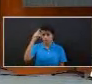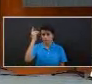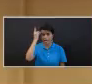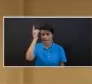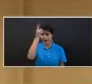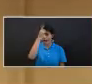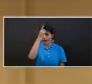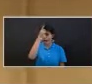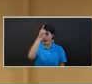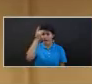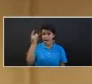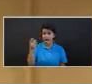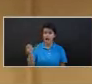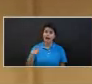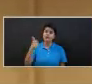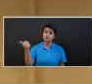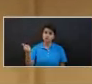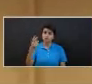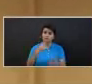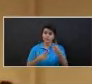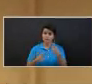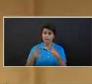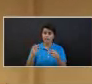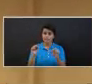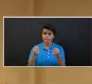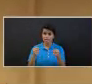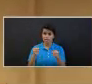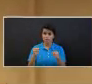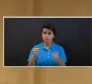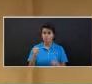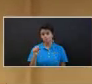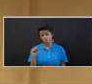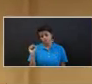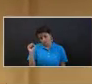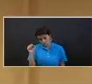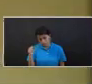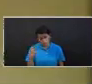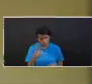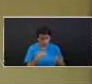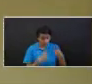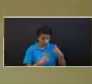otros que van haciéndola. Y él dijo: bueno, sí, voy a volver.